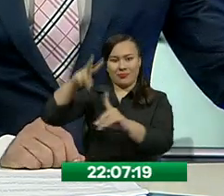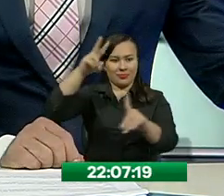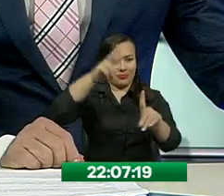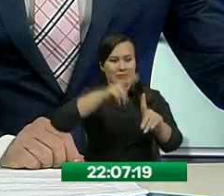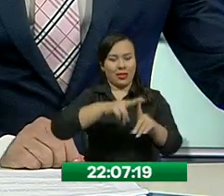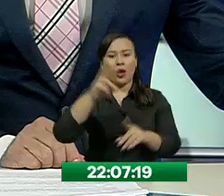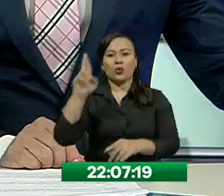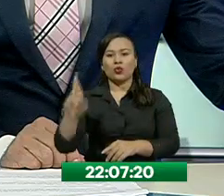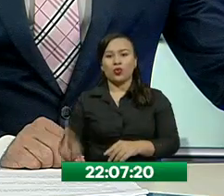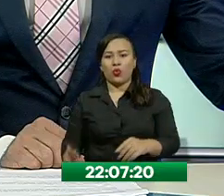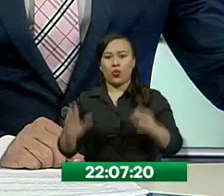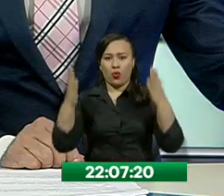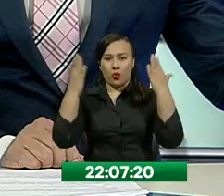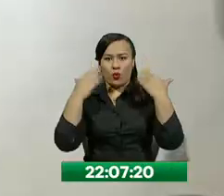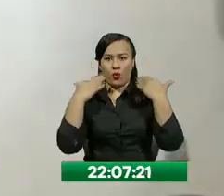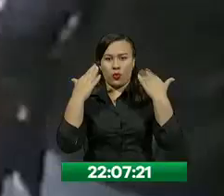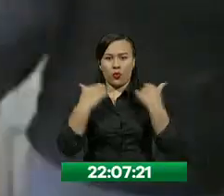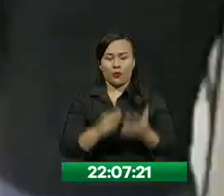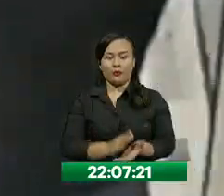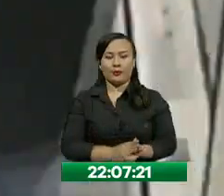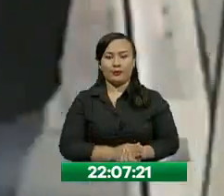en el sur de la urbe.